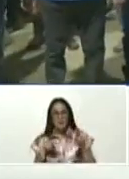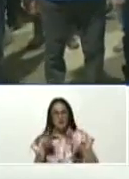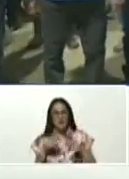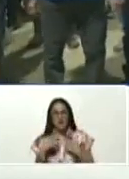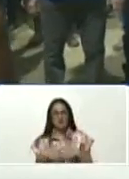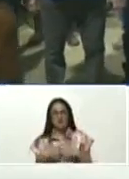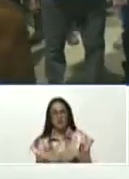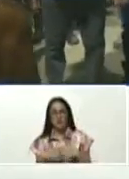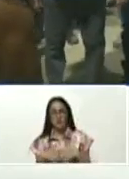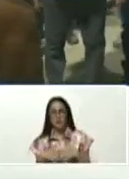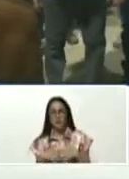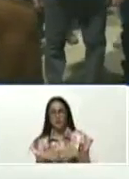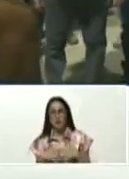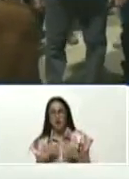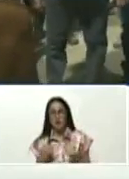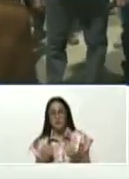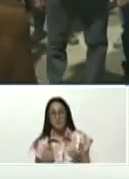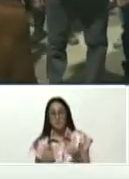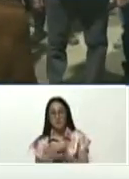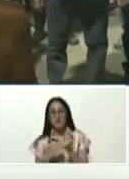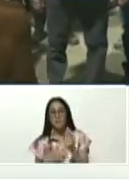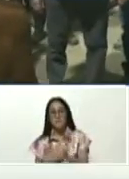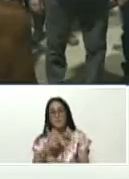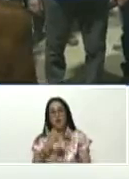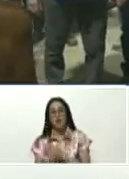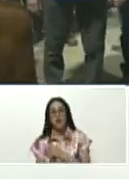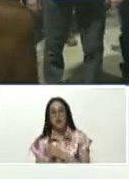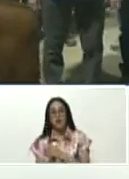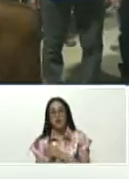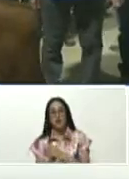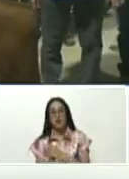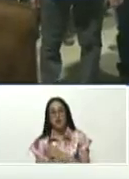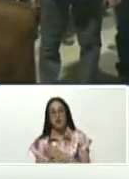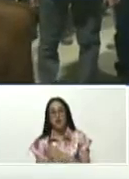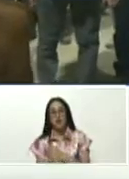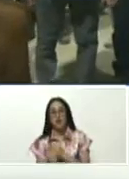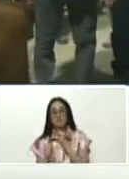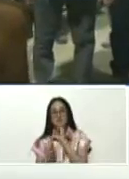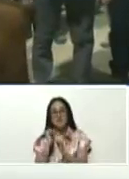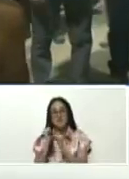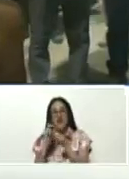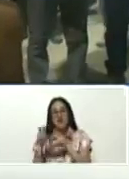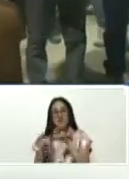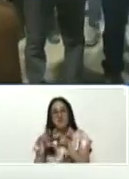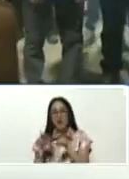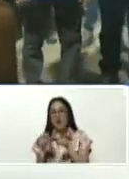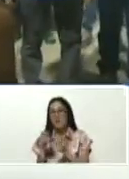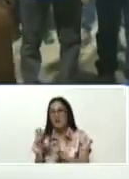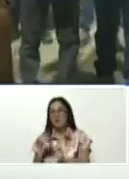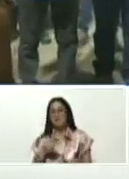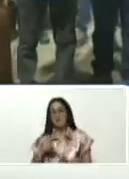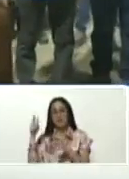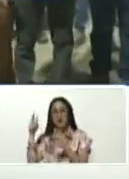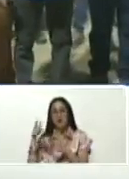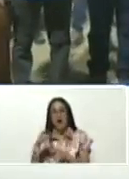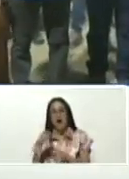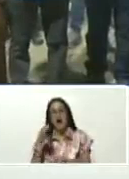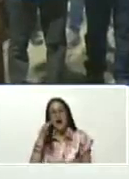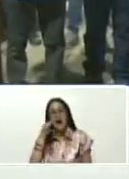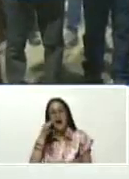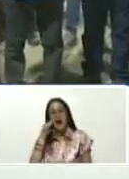agroindustrial. Estamos impulsando un proyecto de mataderos modulares para la exportación de carne de